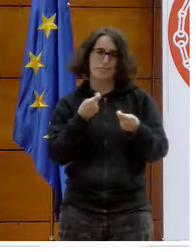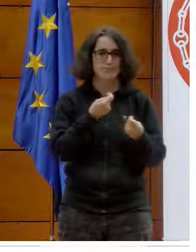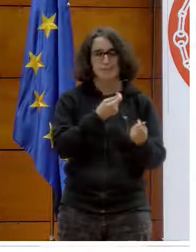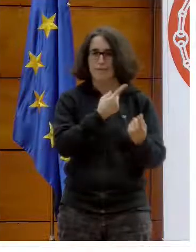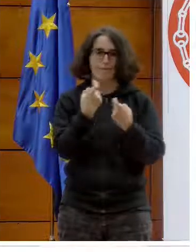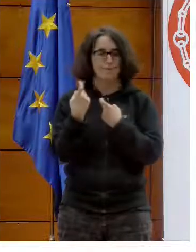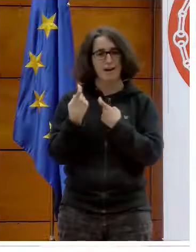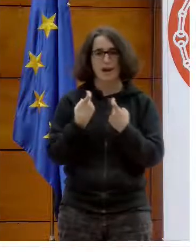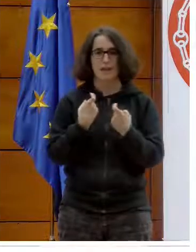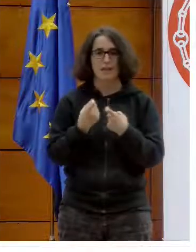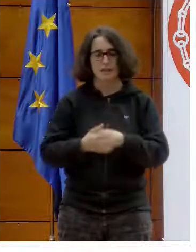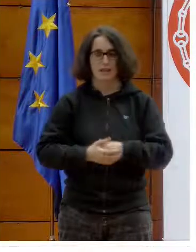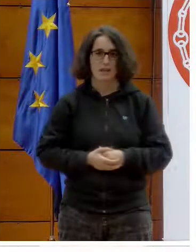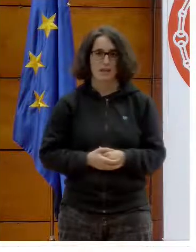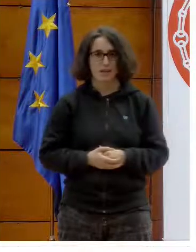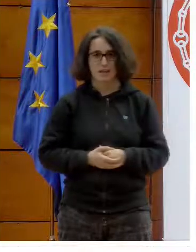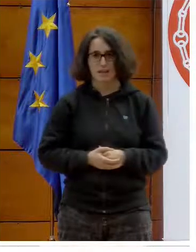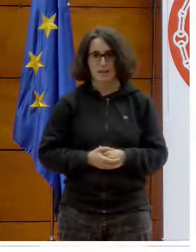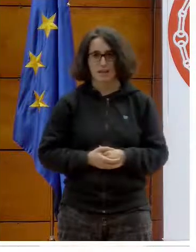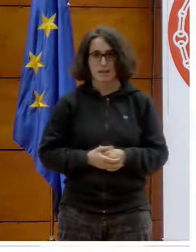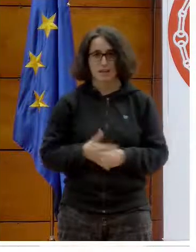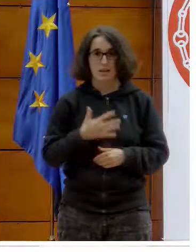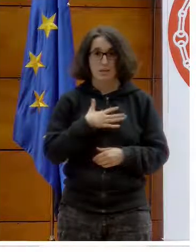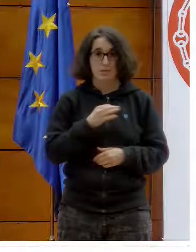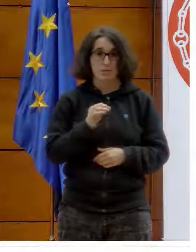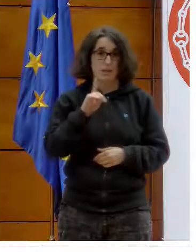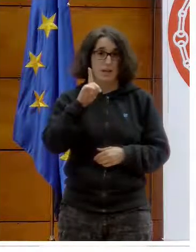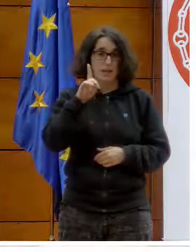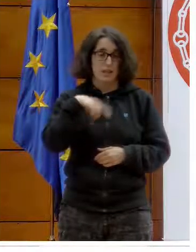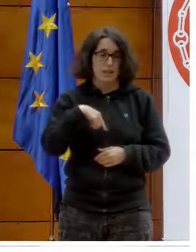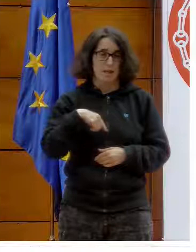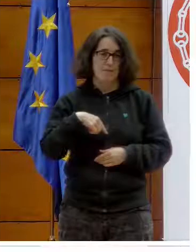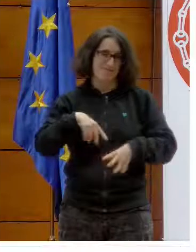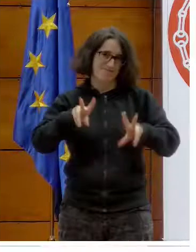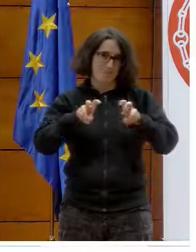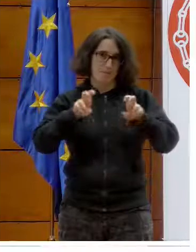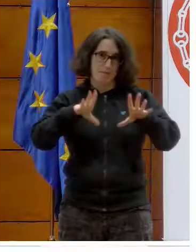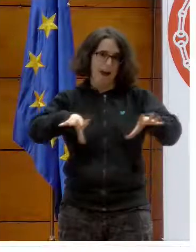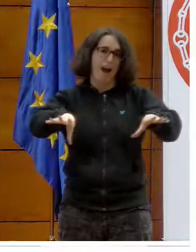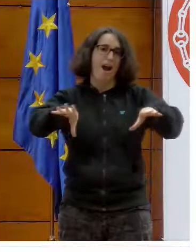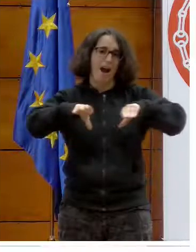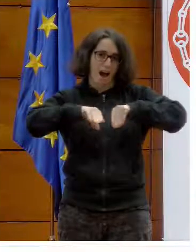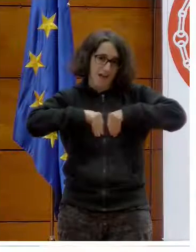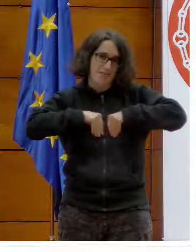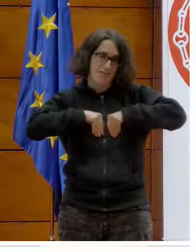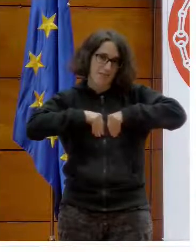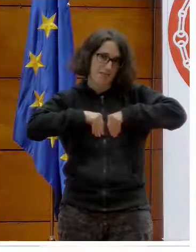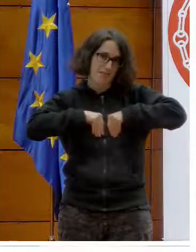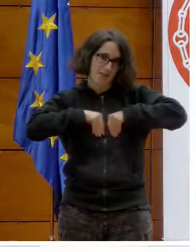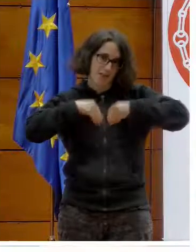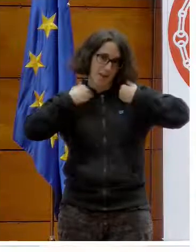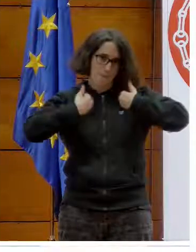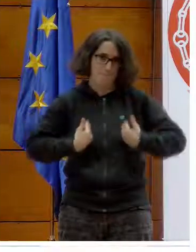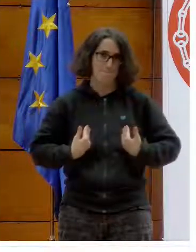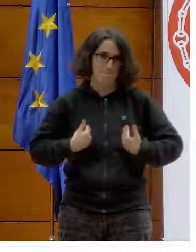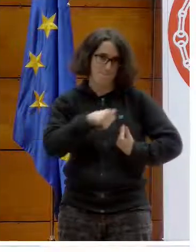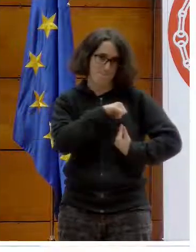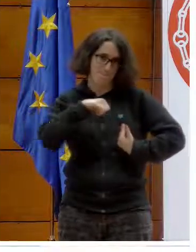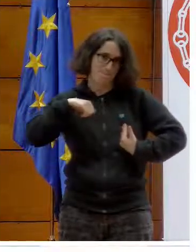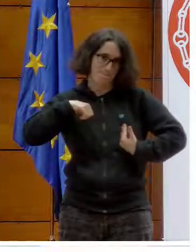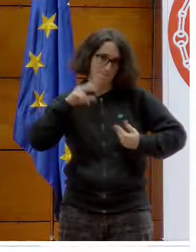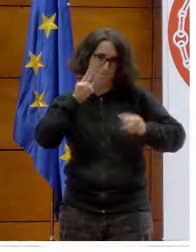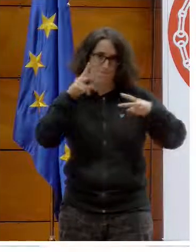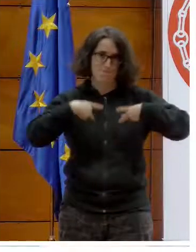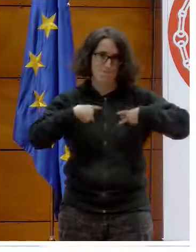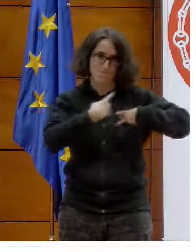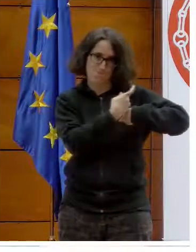Podemos encontrar afectación de la conciencia de déficit, ¿no? Que es esa capacidad para percibirnos a nosotros mismos de una manera